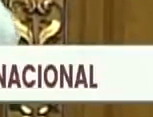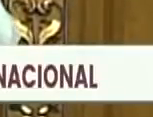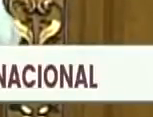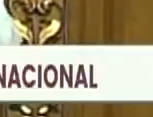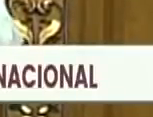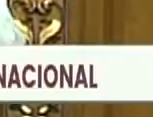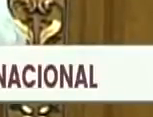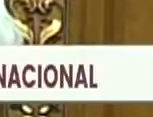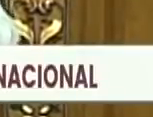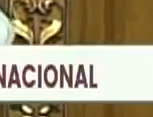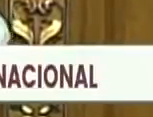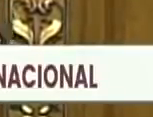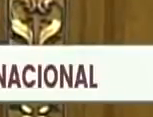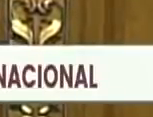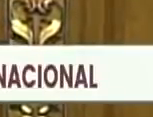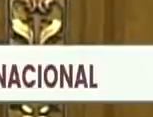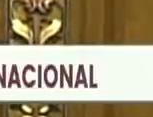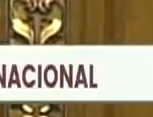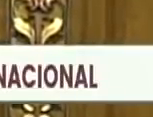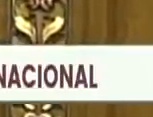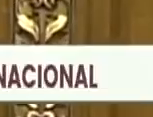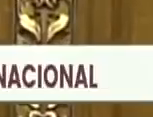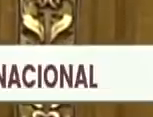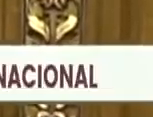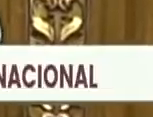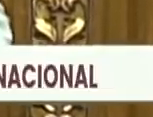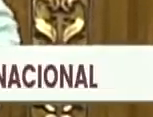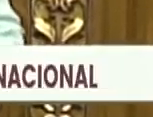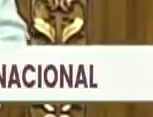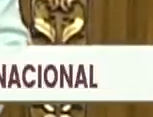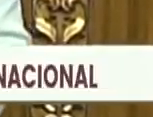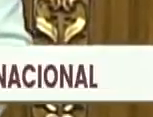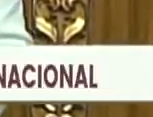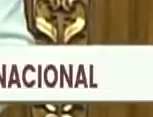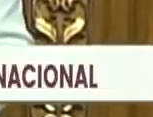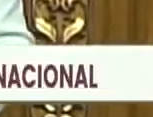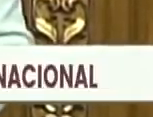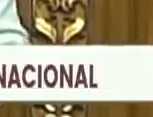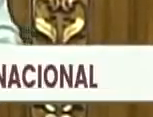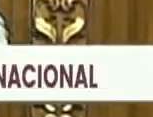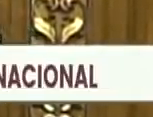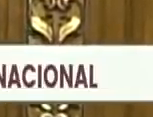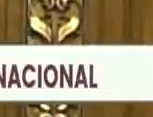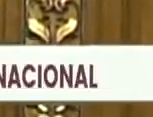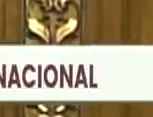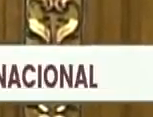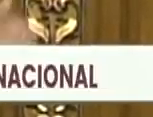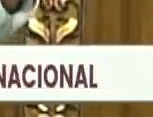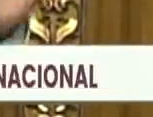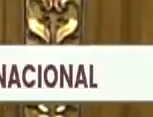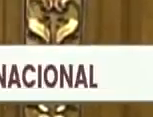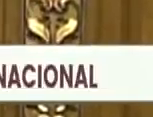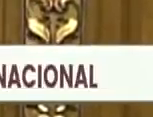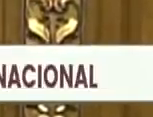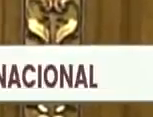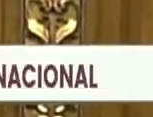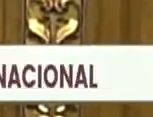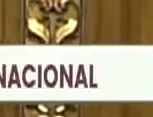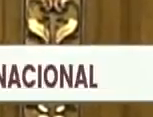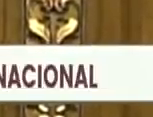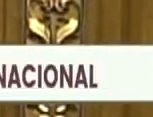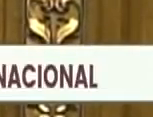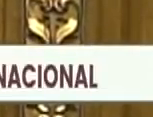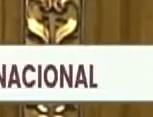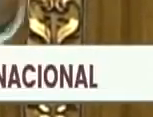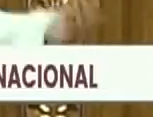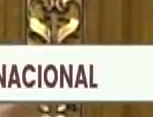económico financiero, así como el plan operativo anual. Me acompaña el presidente del Banco